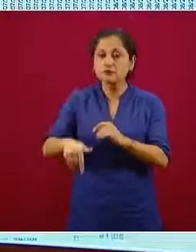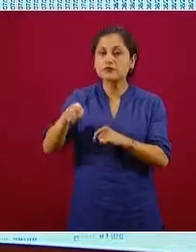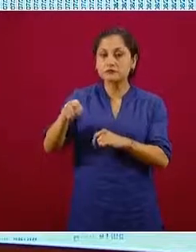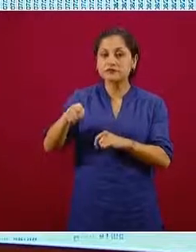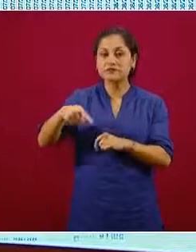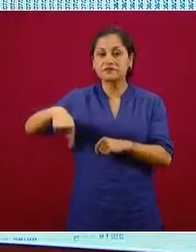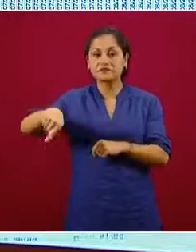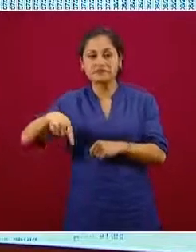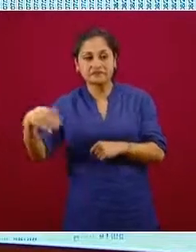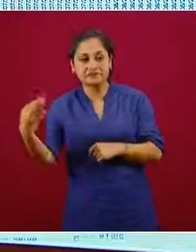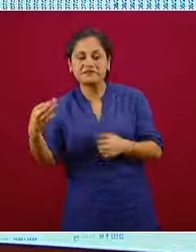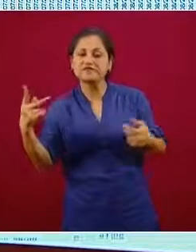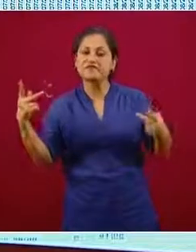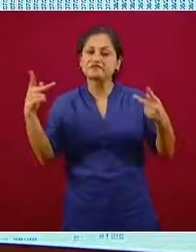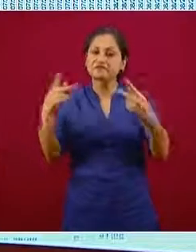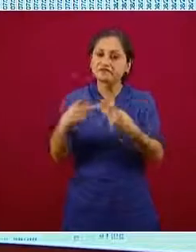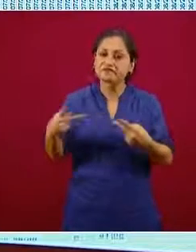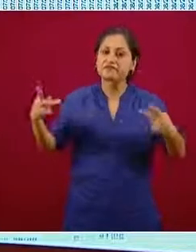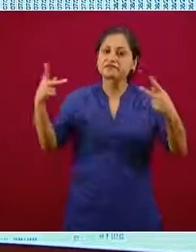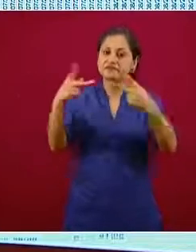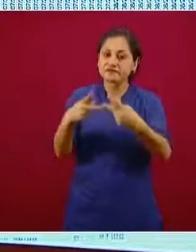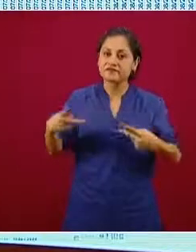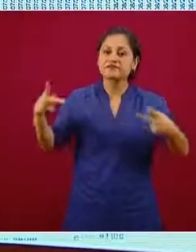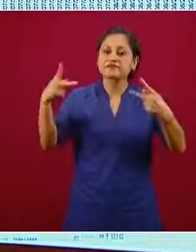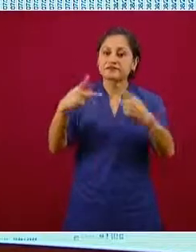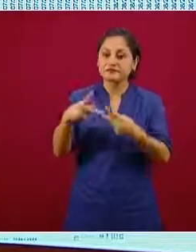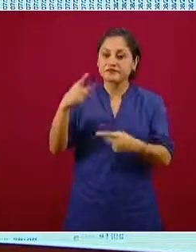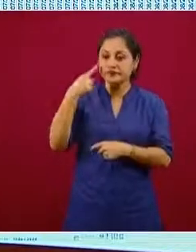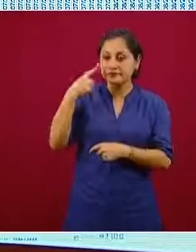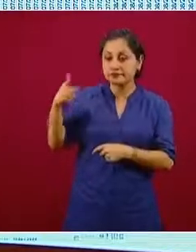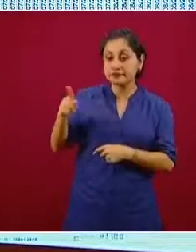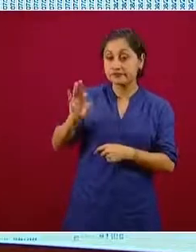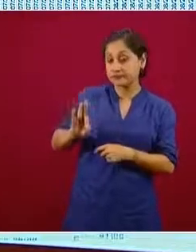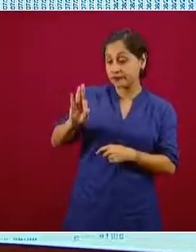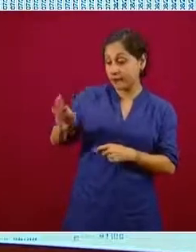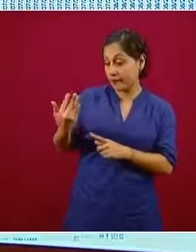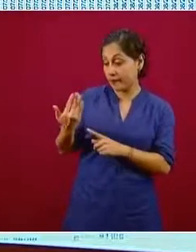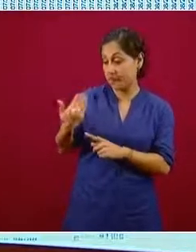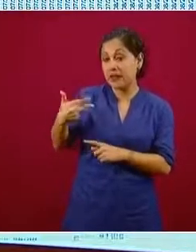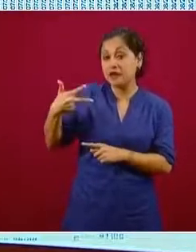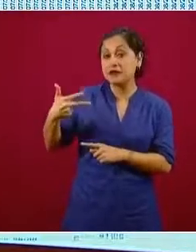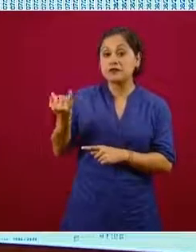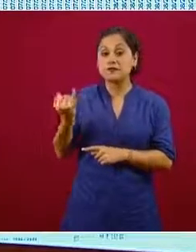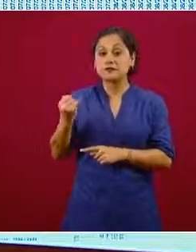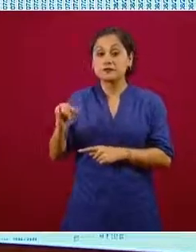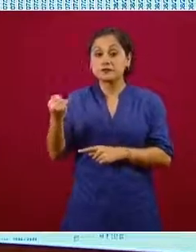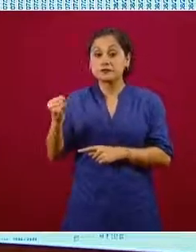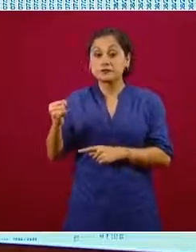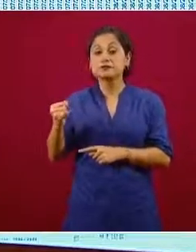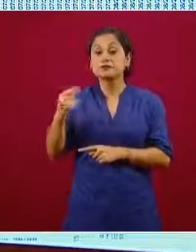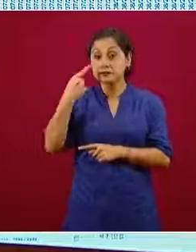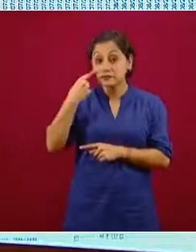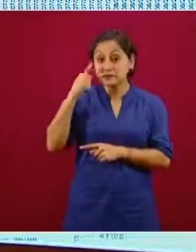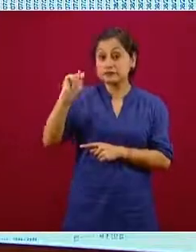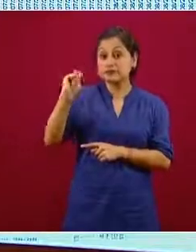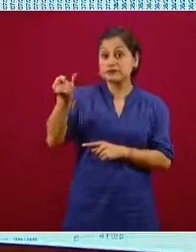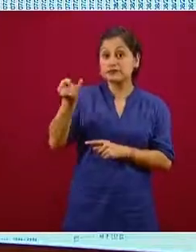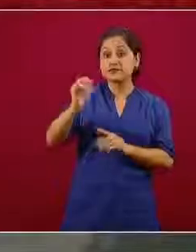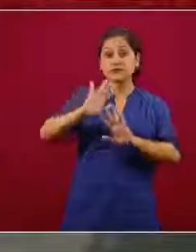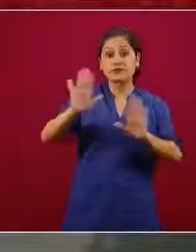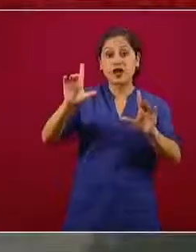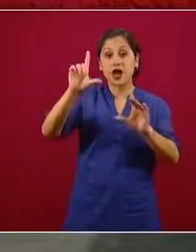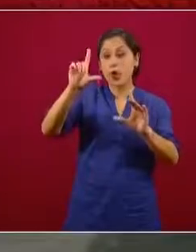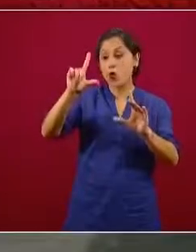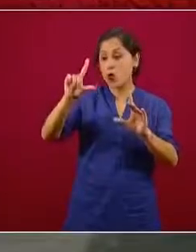apropiada para lo que ocurrió en la realidad. La fecha presente es esta, o hace un par de días, el 8 de junio, Tijuana va de salida